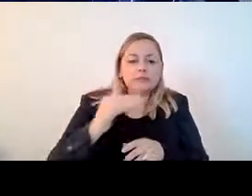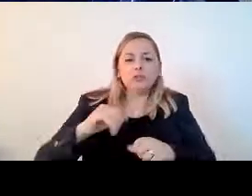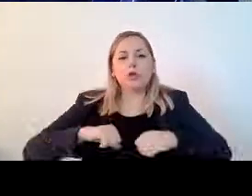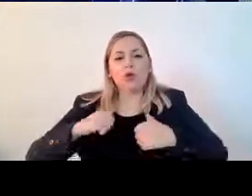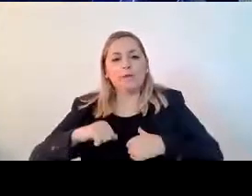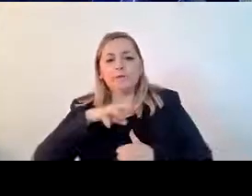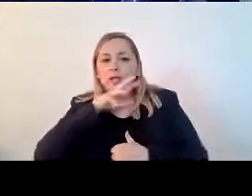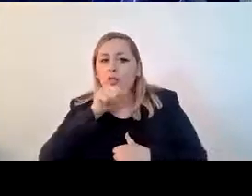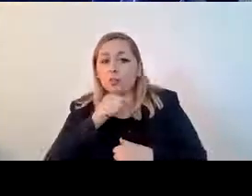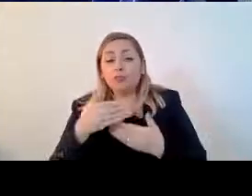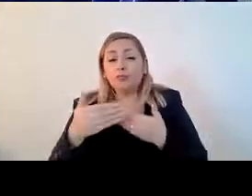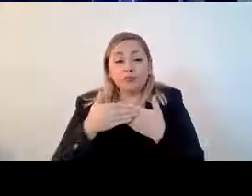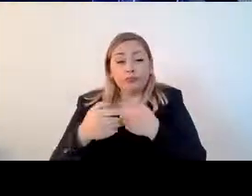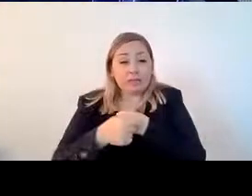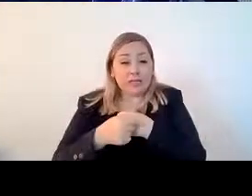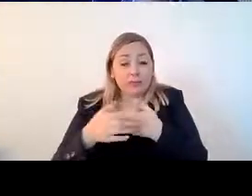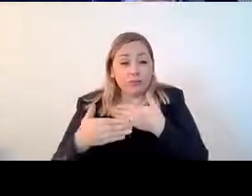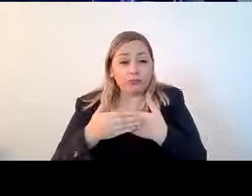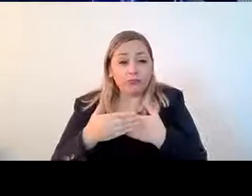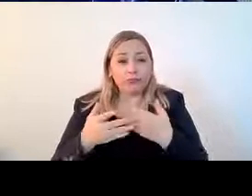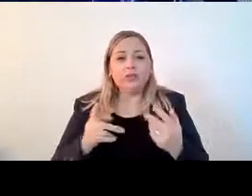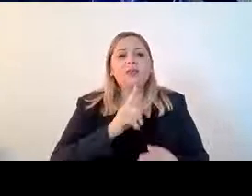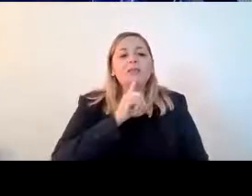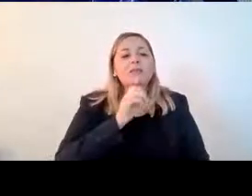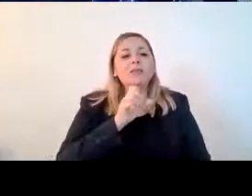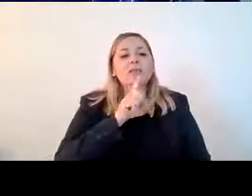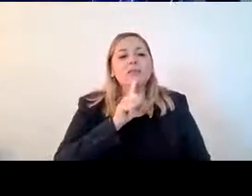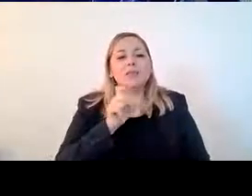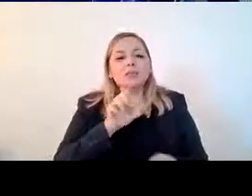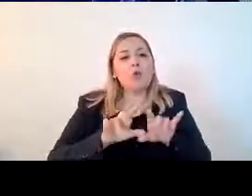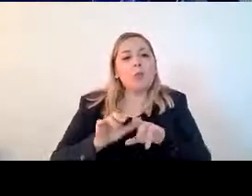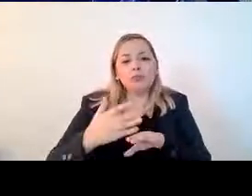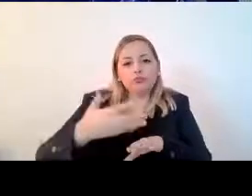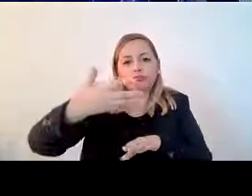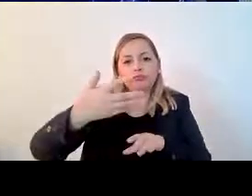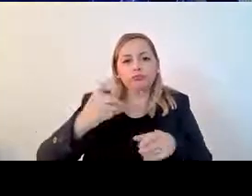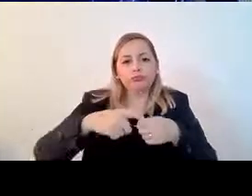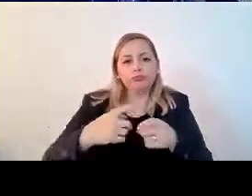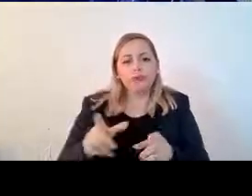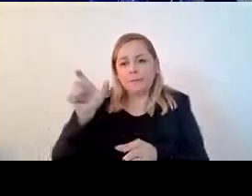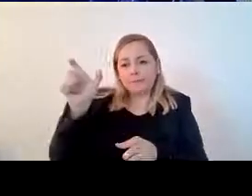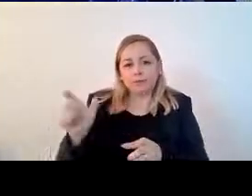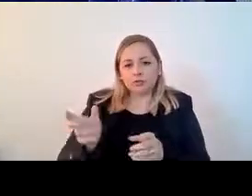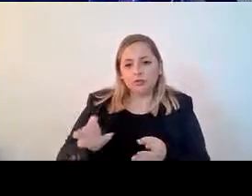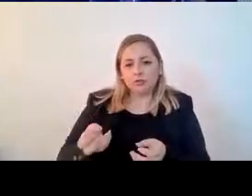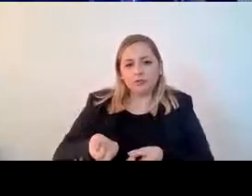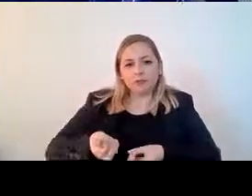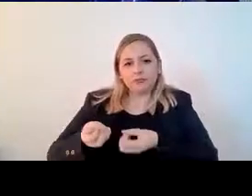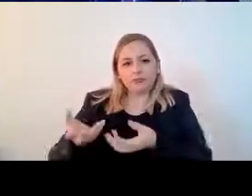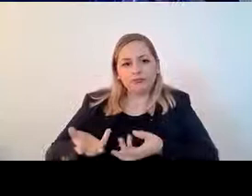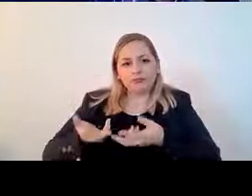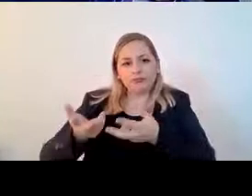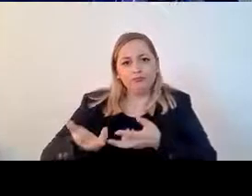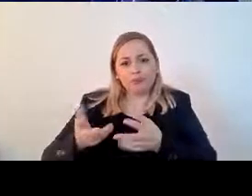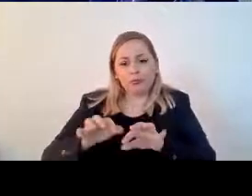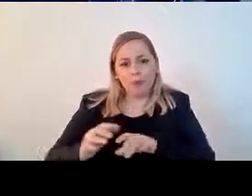Y recientemente se advierte los test computarizados y virtuales, donde se pone el sujeto a estímulos secuenciales